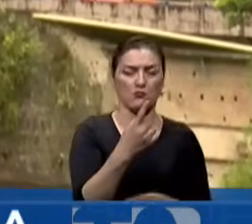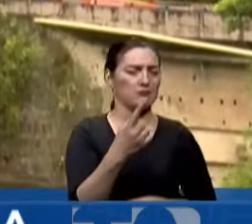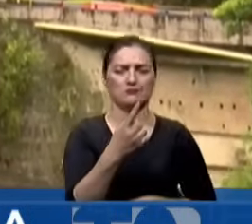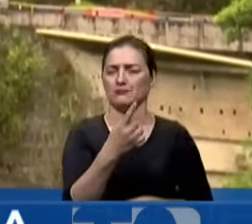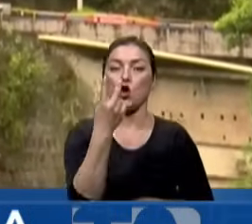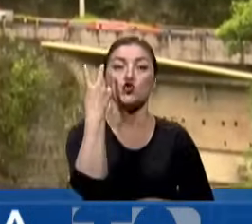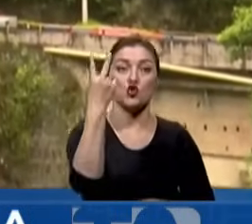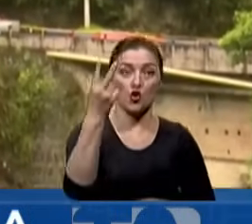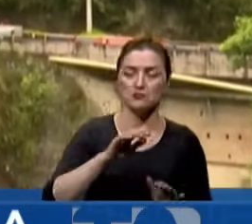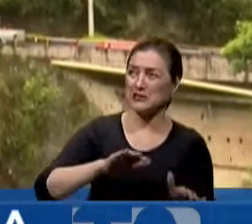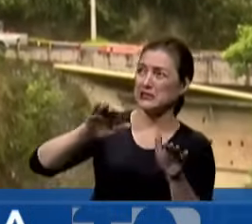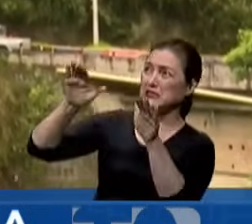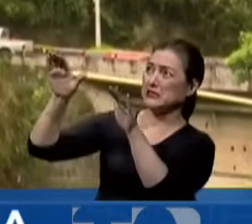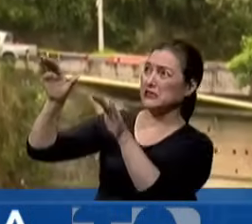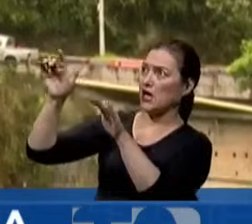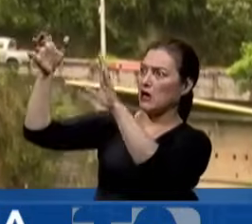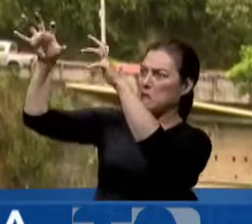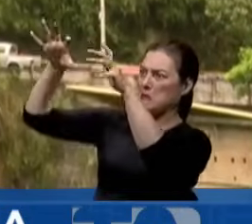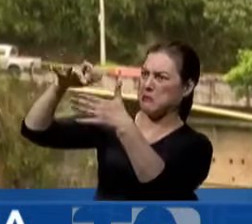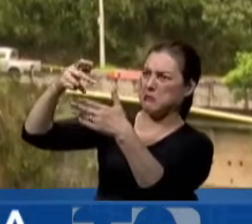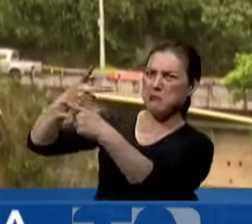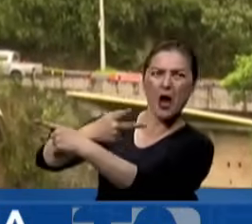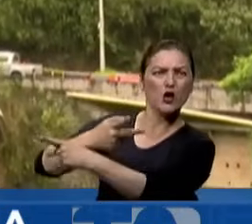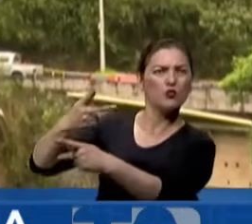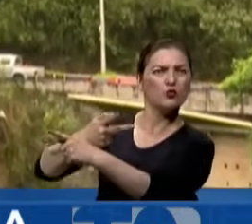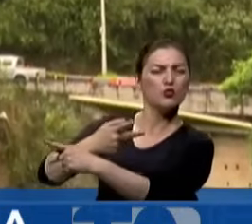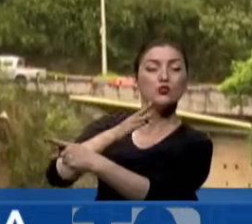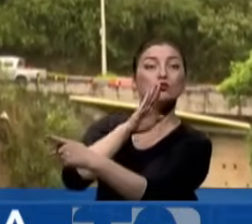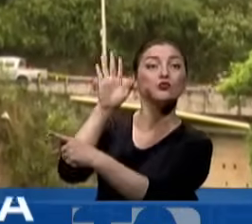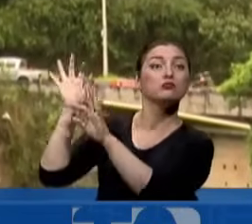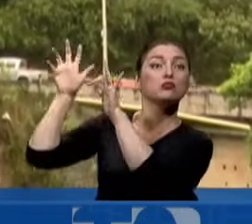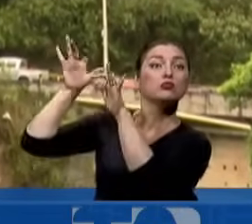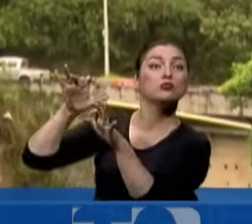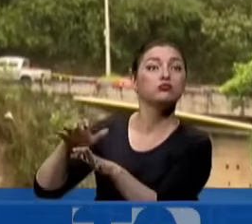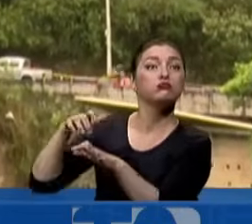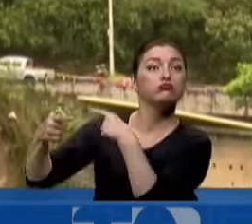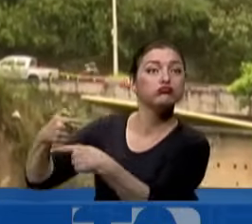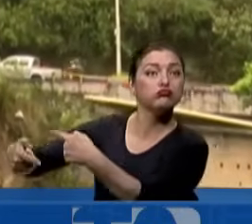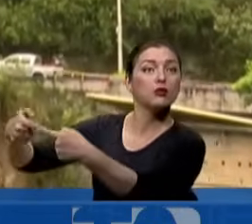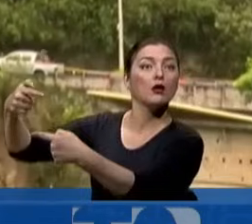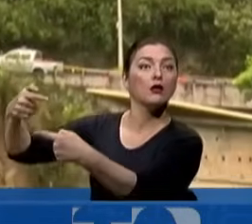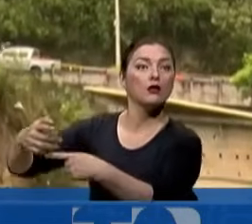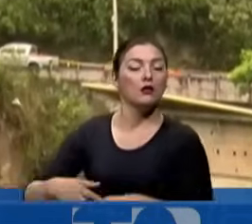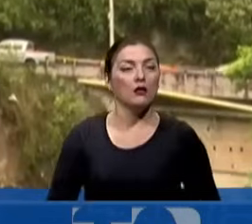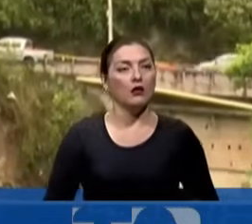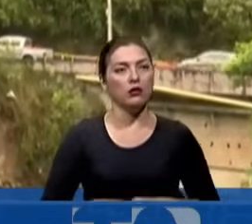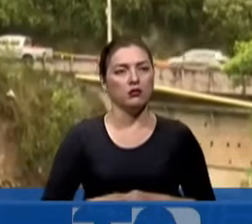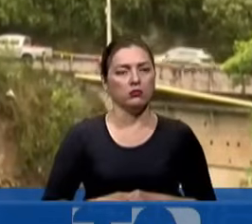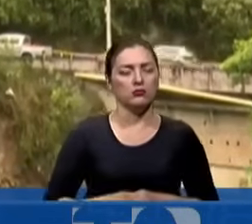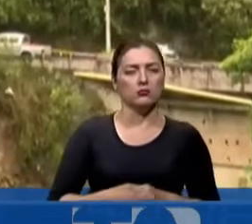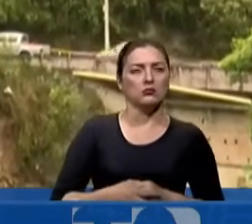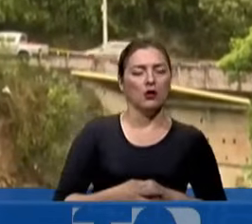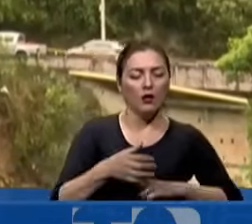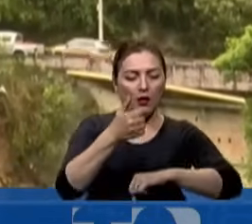arriba que está en peligro y que constantemente se están registrando deslizamientos de tierra. Es necesario que